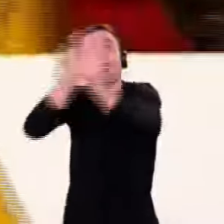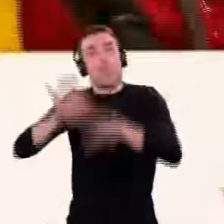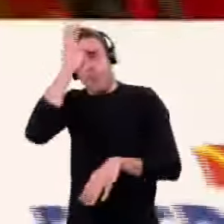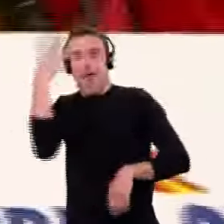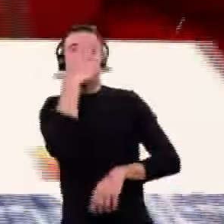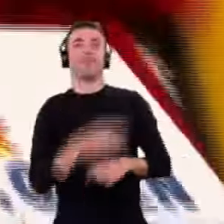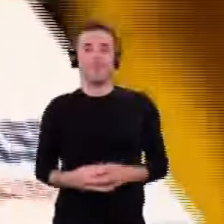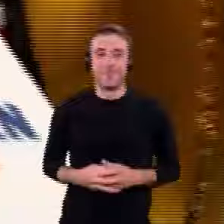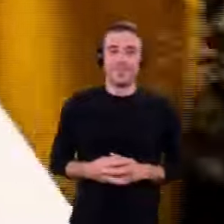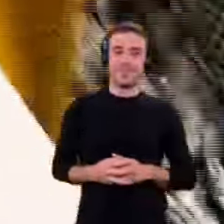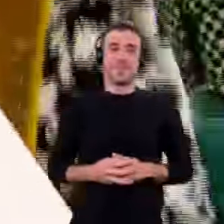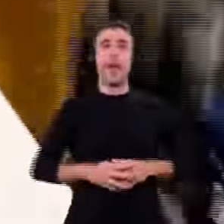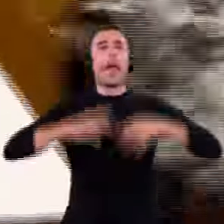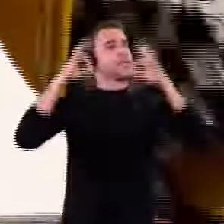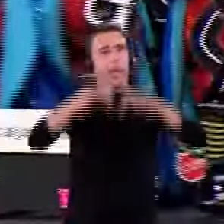piñata.